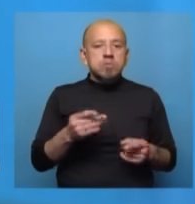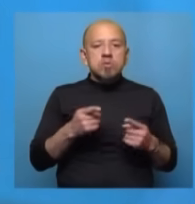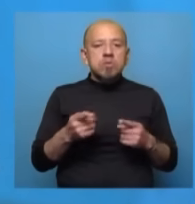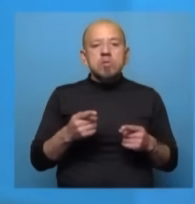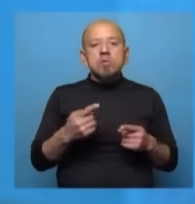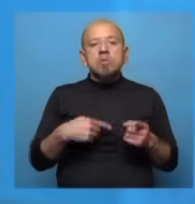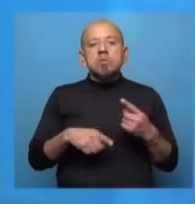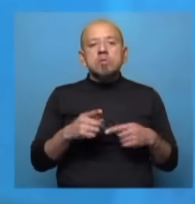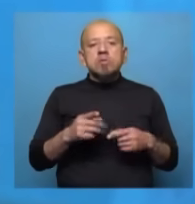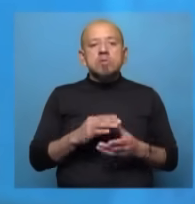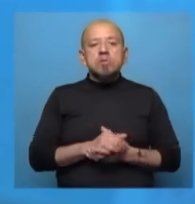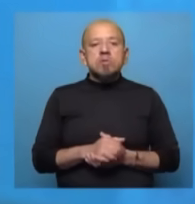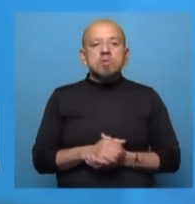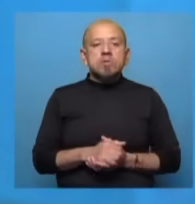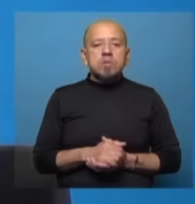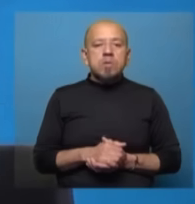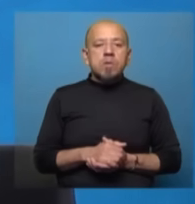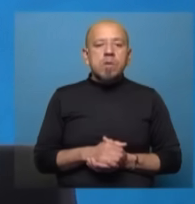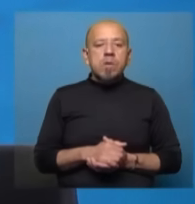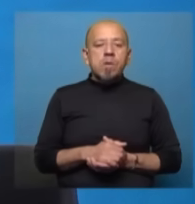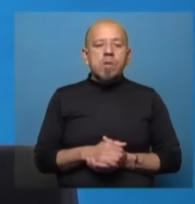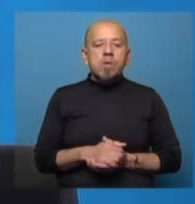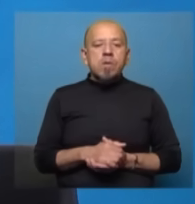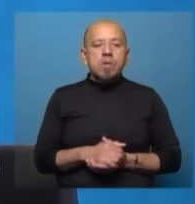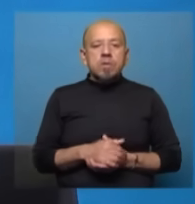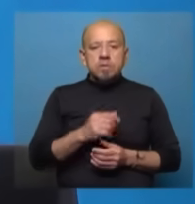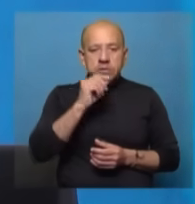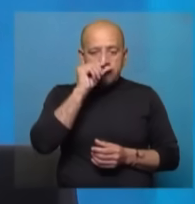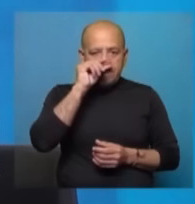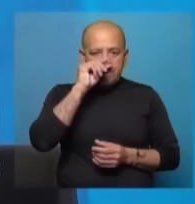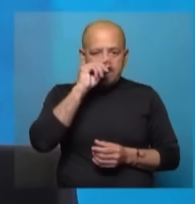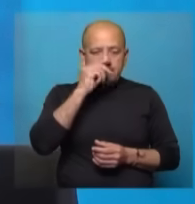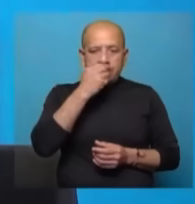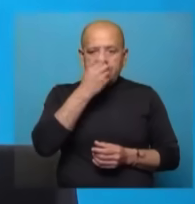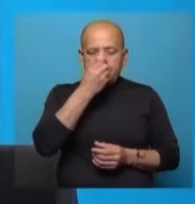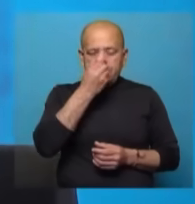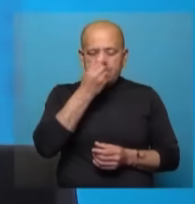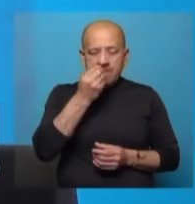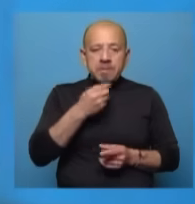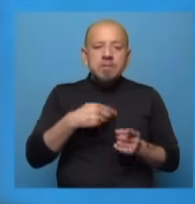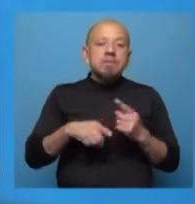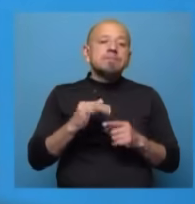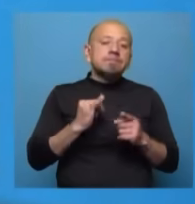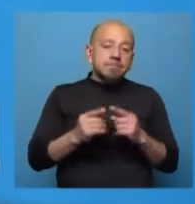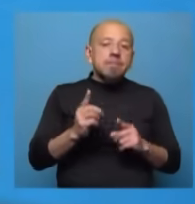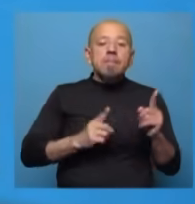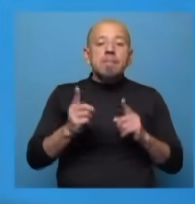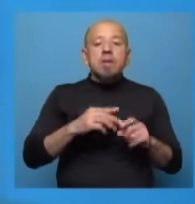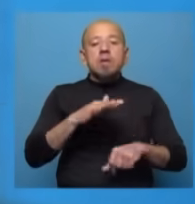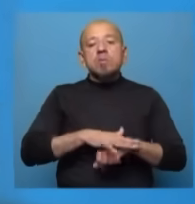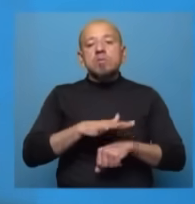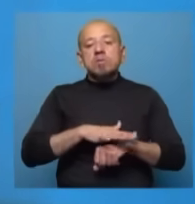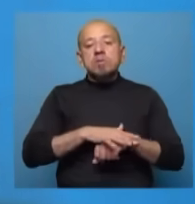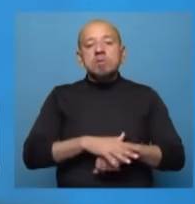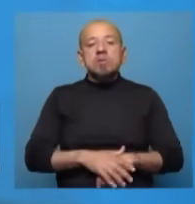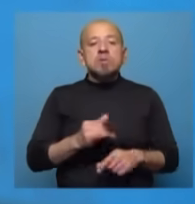no mm sí por lo que habías dicho también los silencios habían afectado bastante y bueno en algún momento si me preguntas qué me afectó